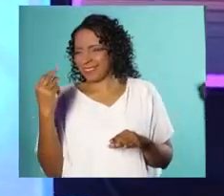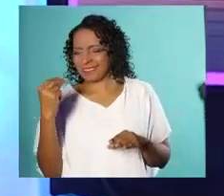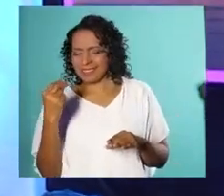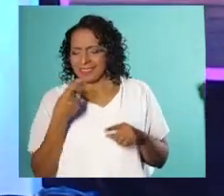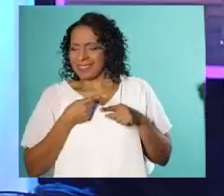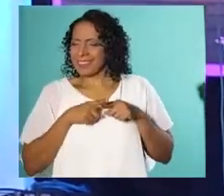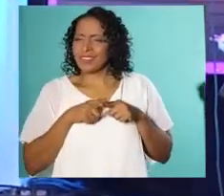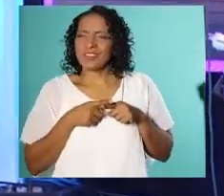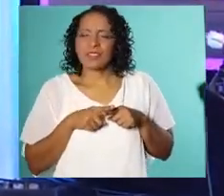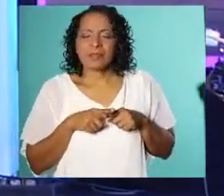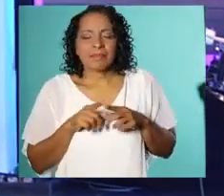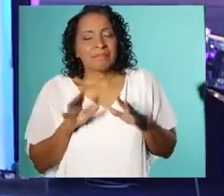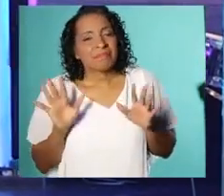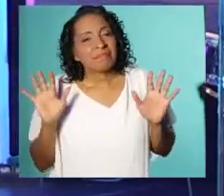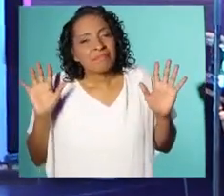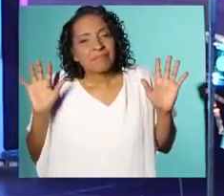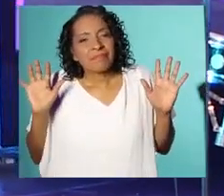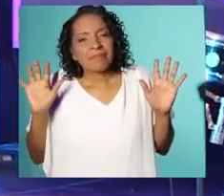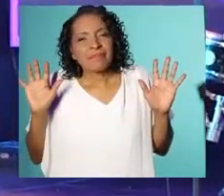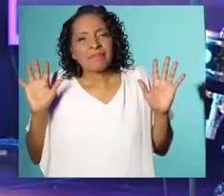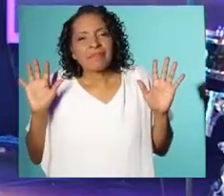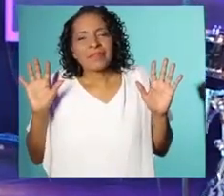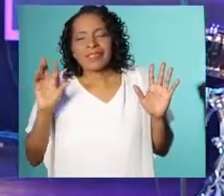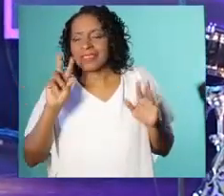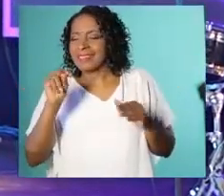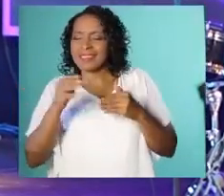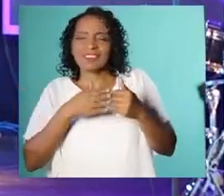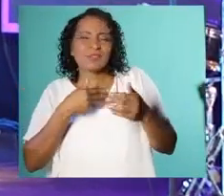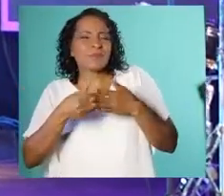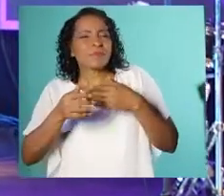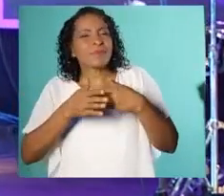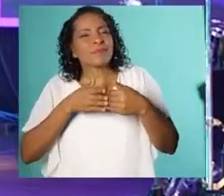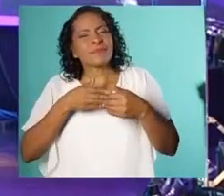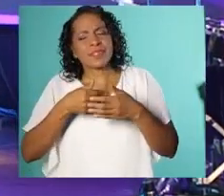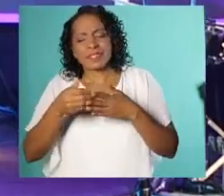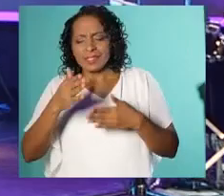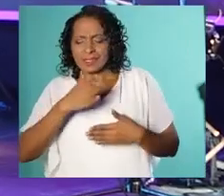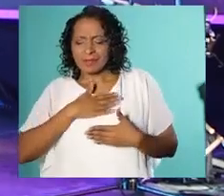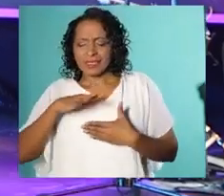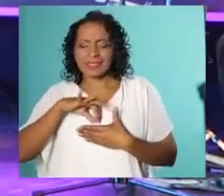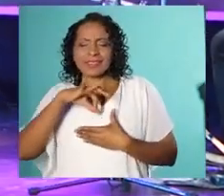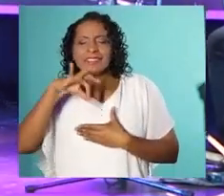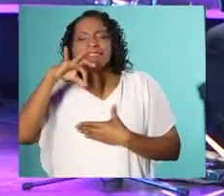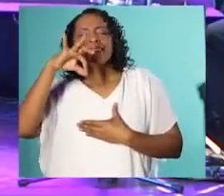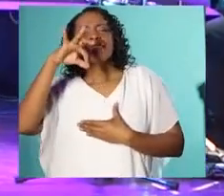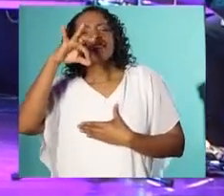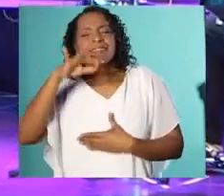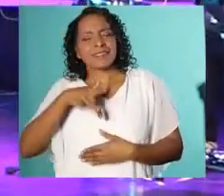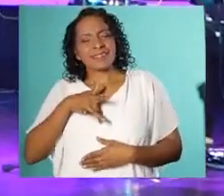Y es que no te importa lo que mi alma siente.